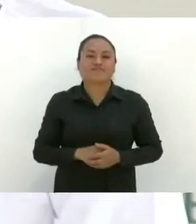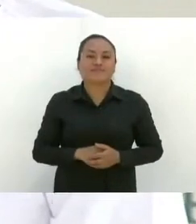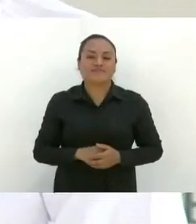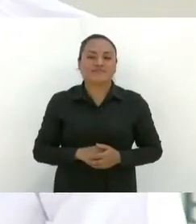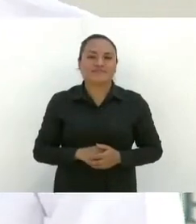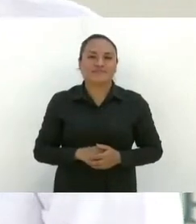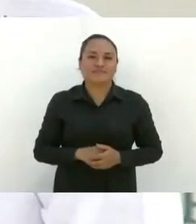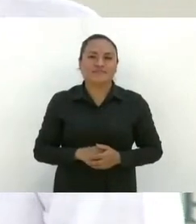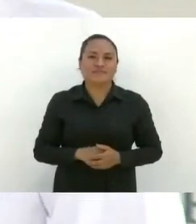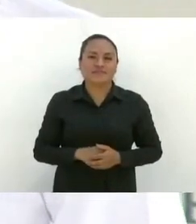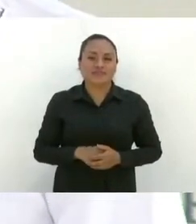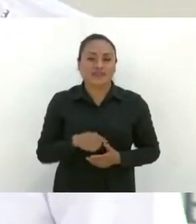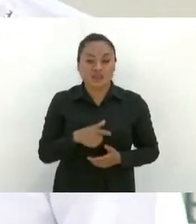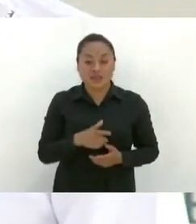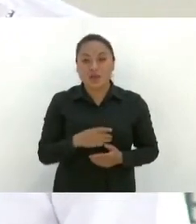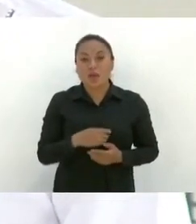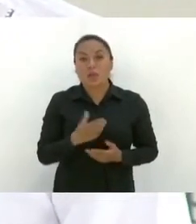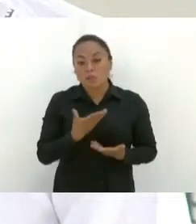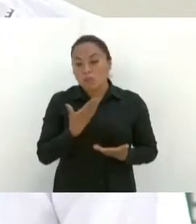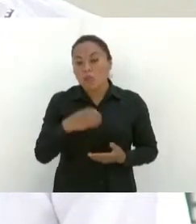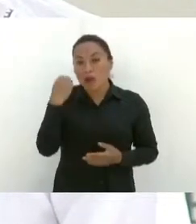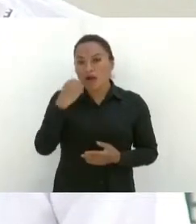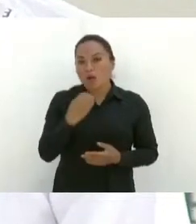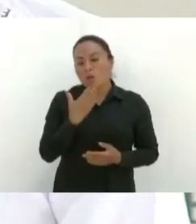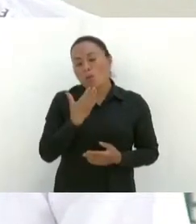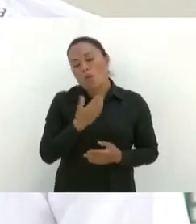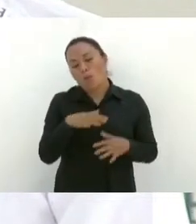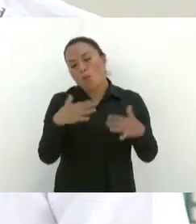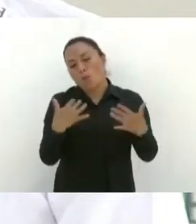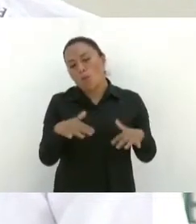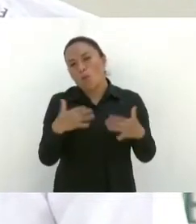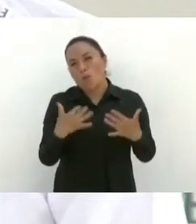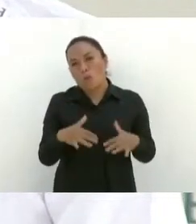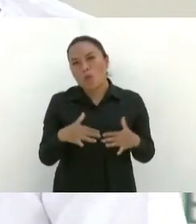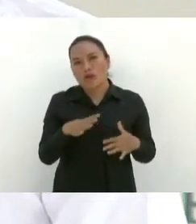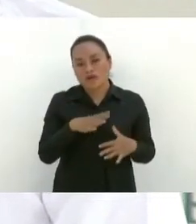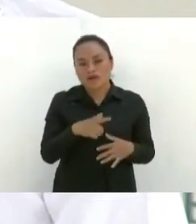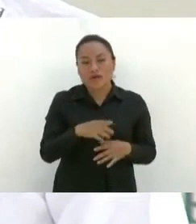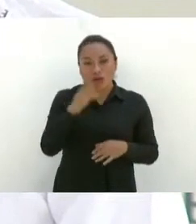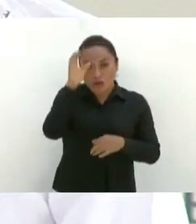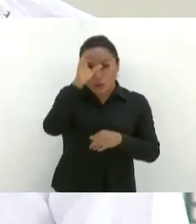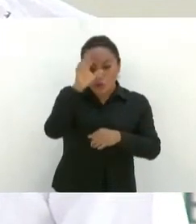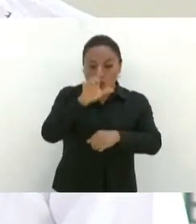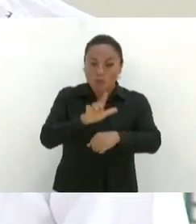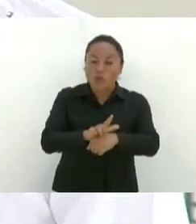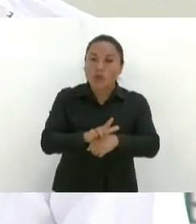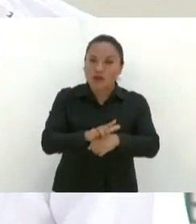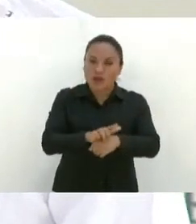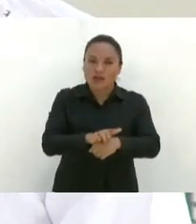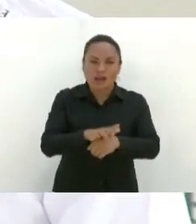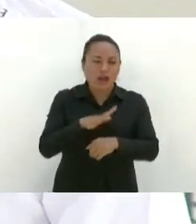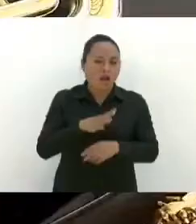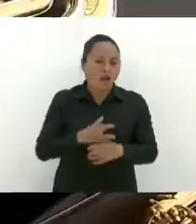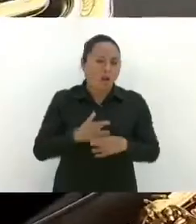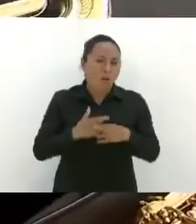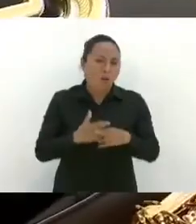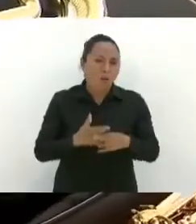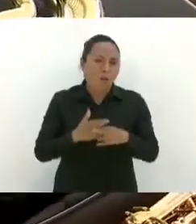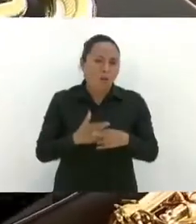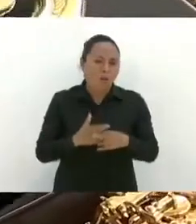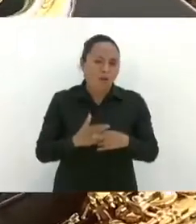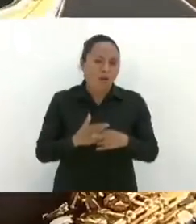Es un santuario De la cultura O de las